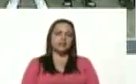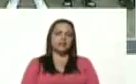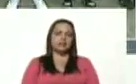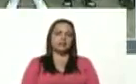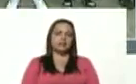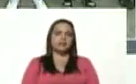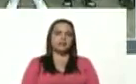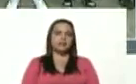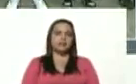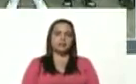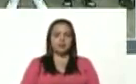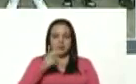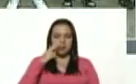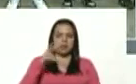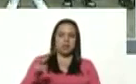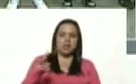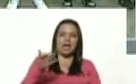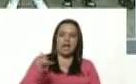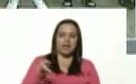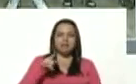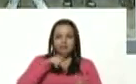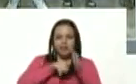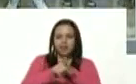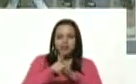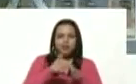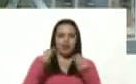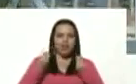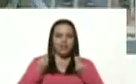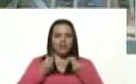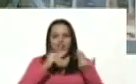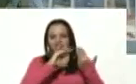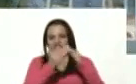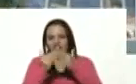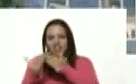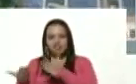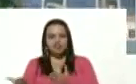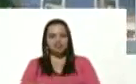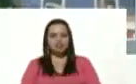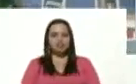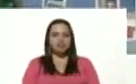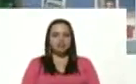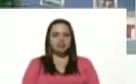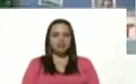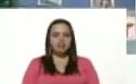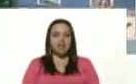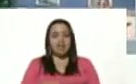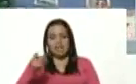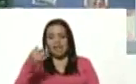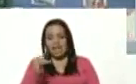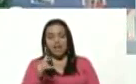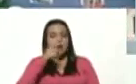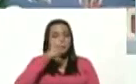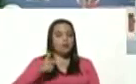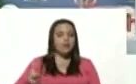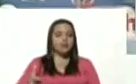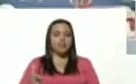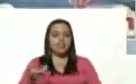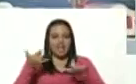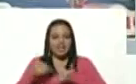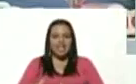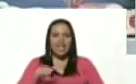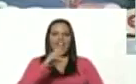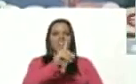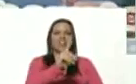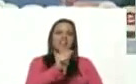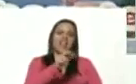vi a ustedes y dije, oye, ahí está la gente de Darío. Están los hijos de Darío. Ahí está el pueblo de Darío viva. Estaba pensando eso.